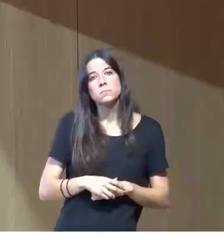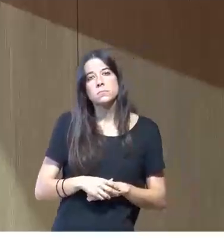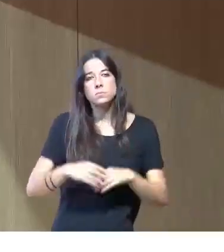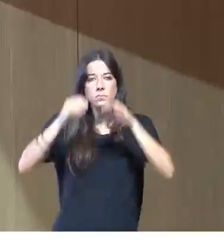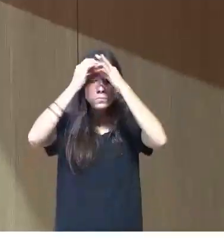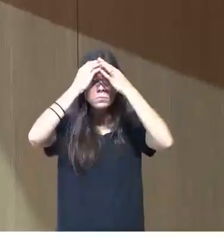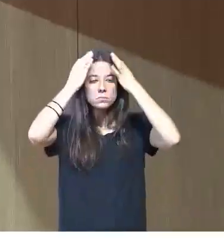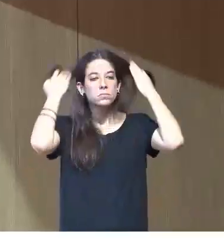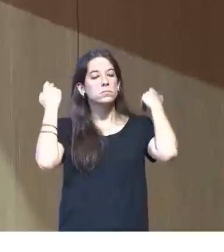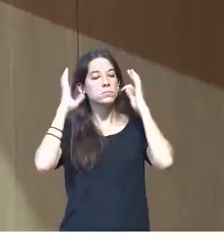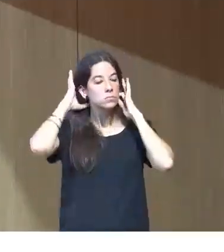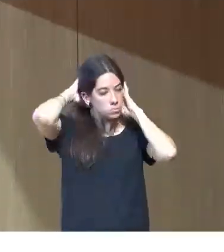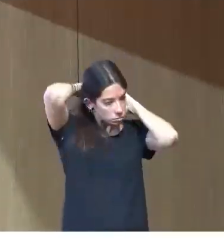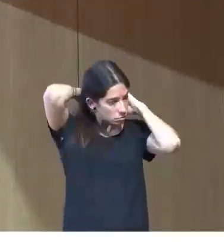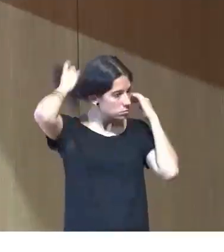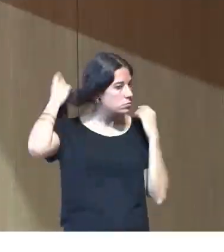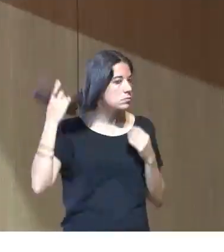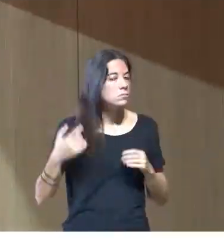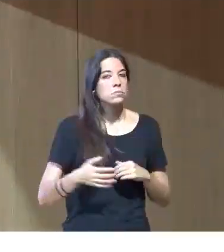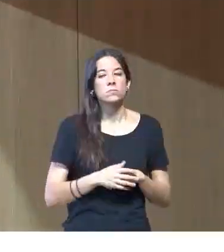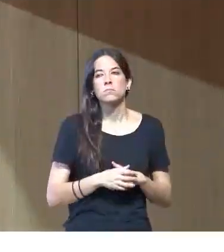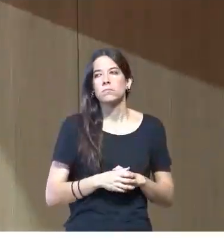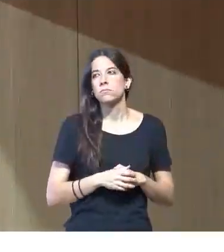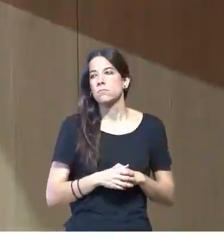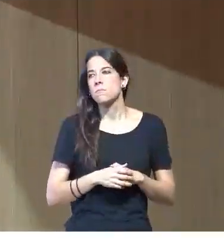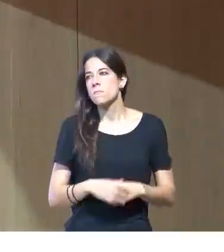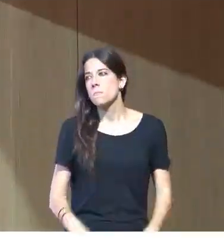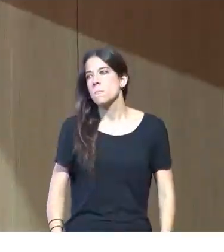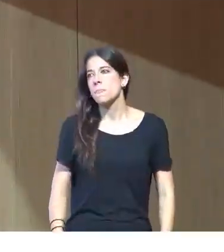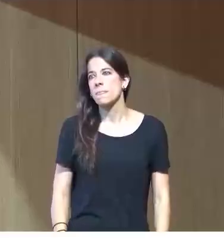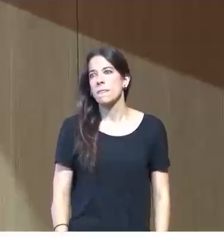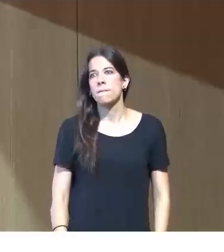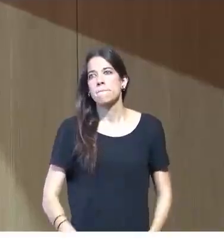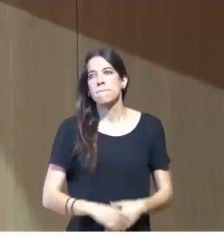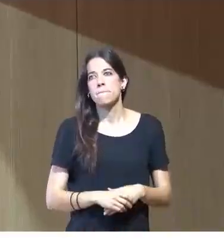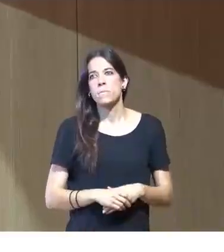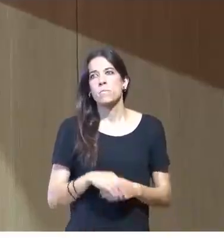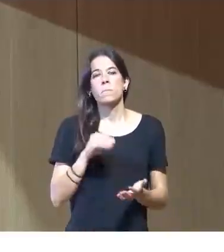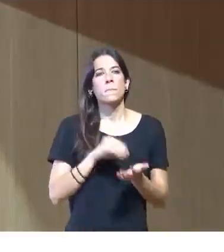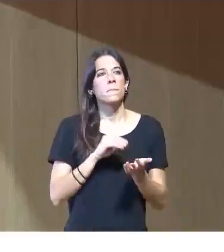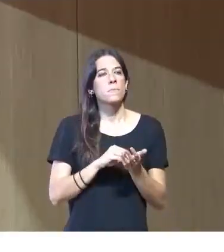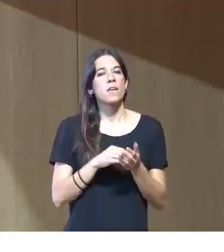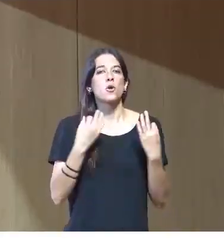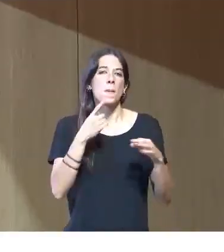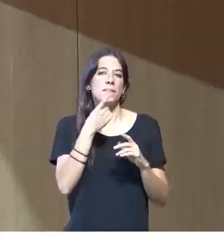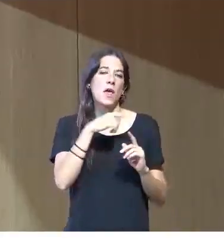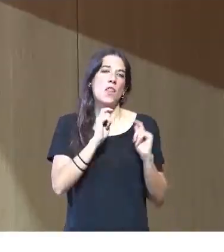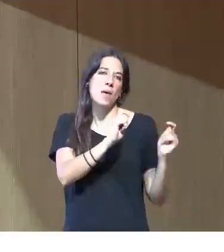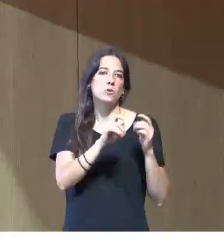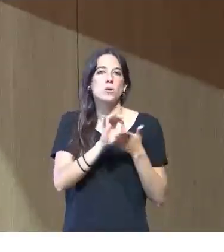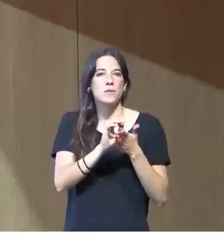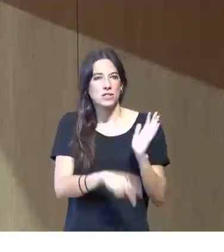cuestión que a veces lo vemos no tenemos más remedio que vernos abocados abocadas en general servicio más o menos generalista y servicios